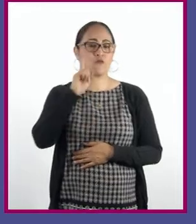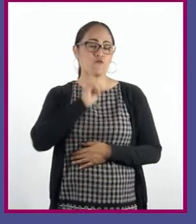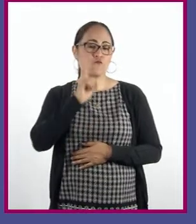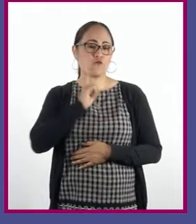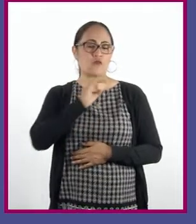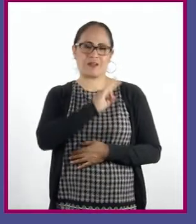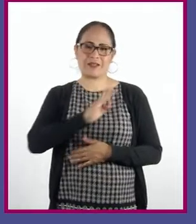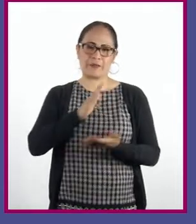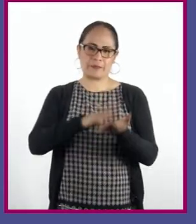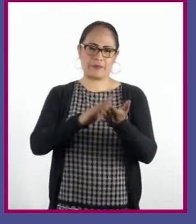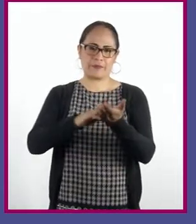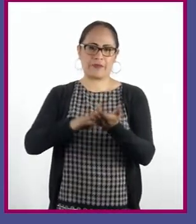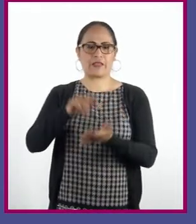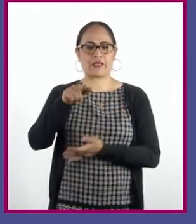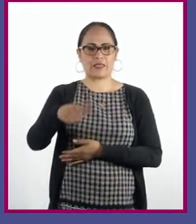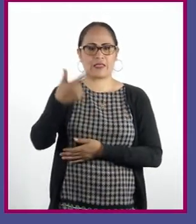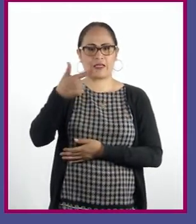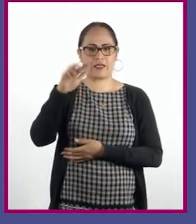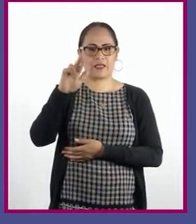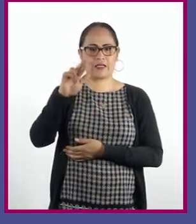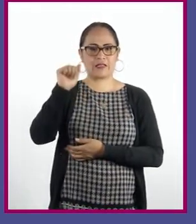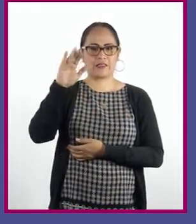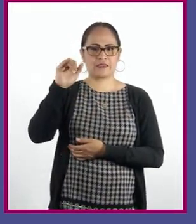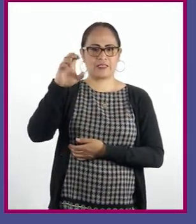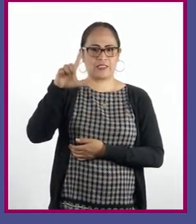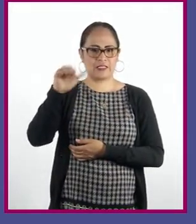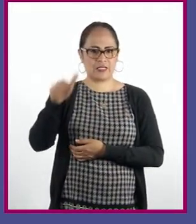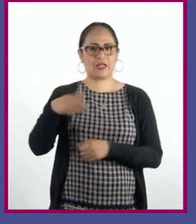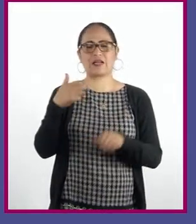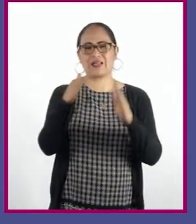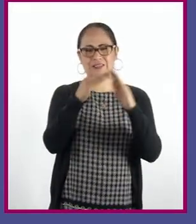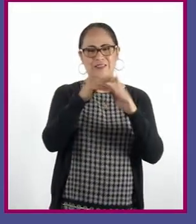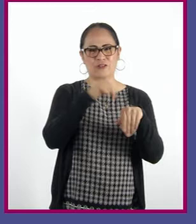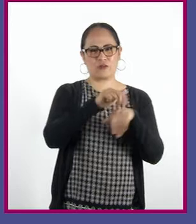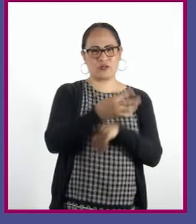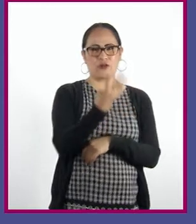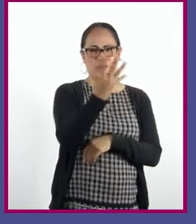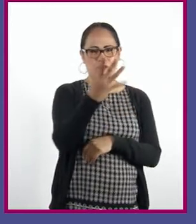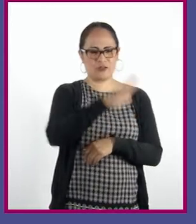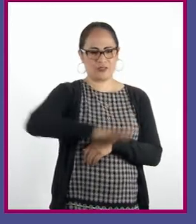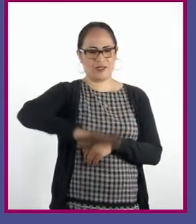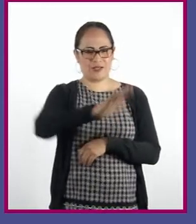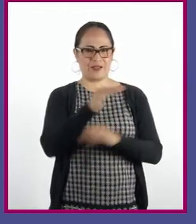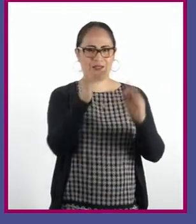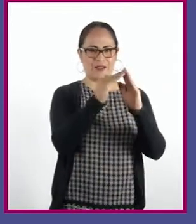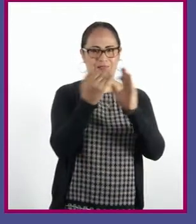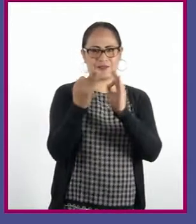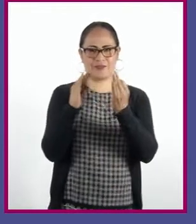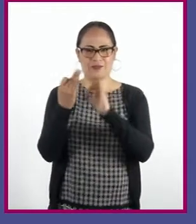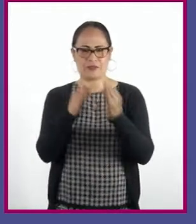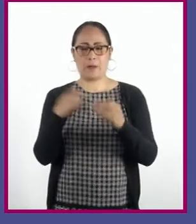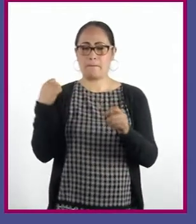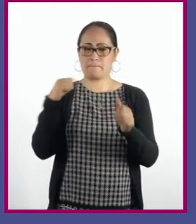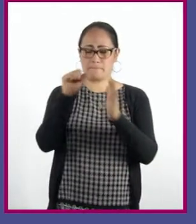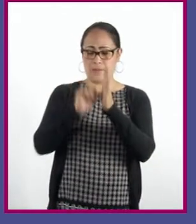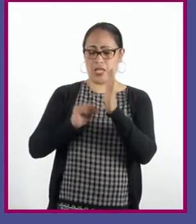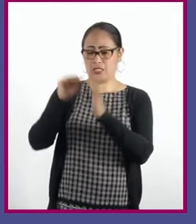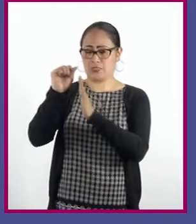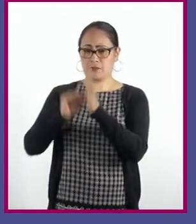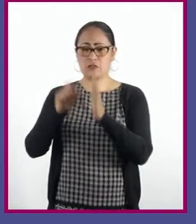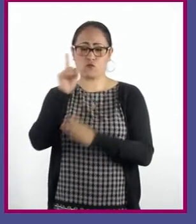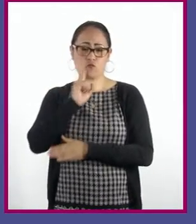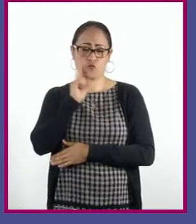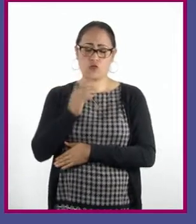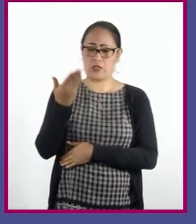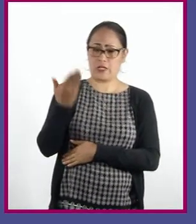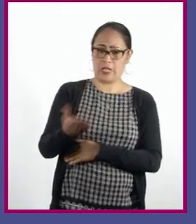Graciela Torres Hernández, propietaria de la casa número 14 de este condominio. Durante los últimos meses, la citada vecina